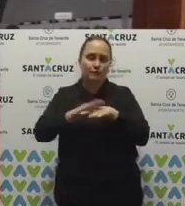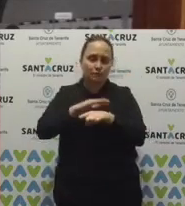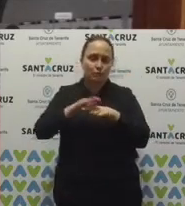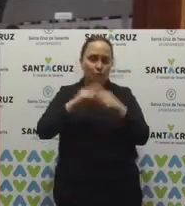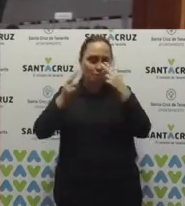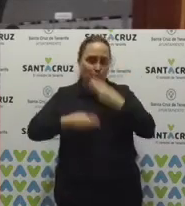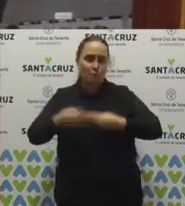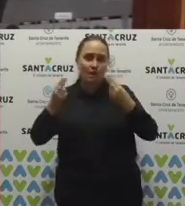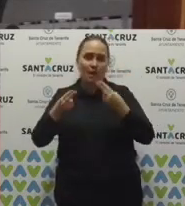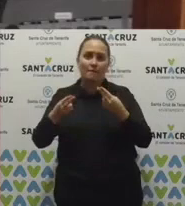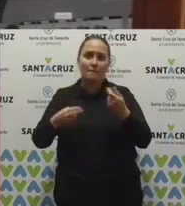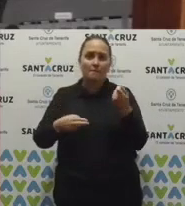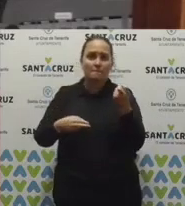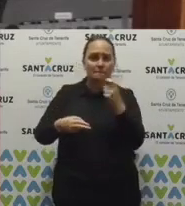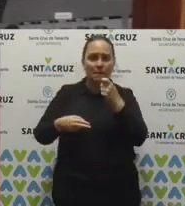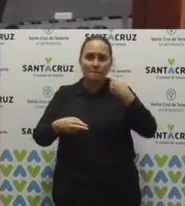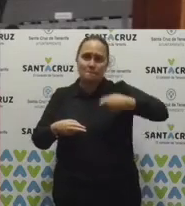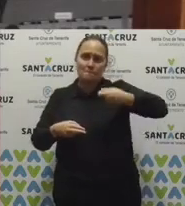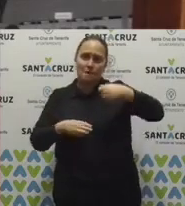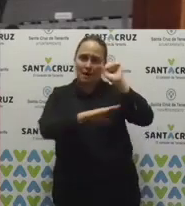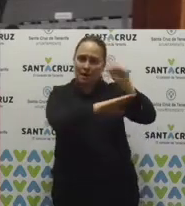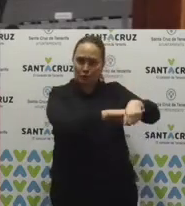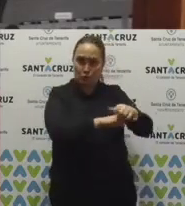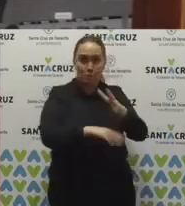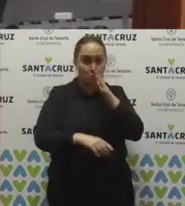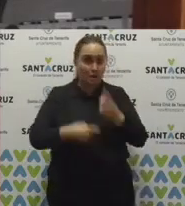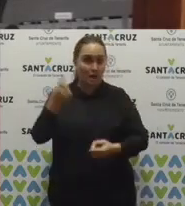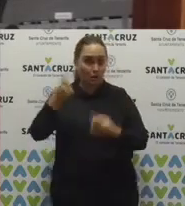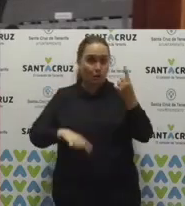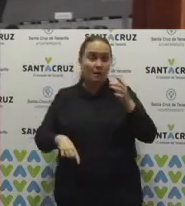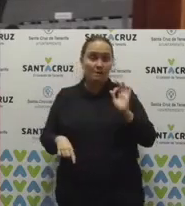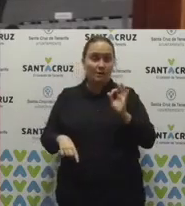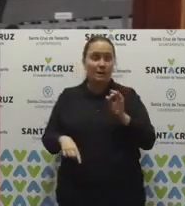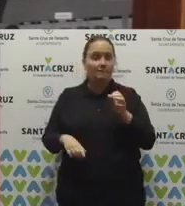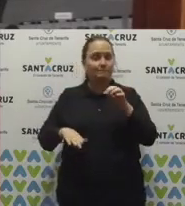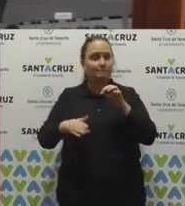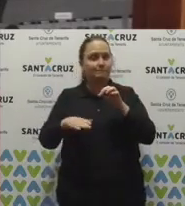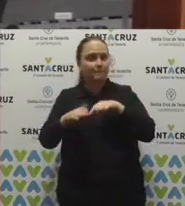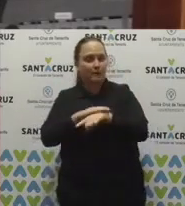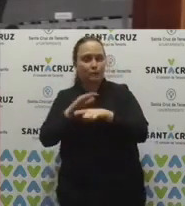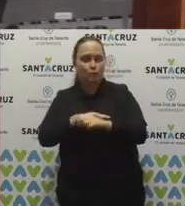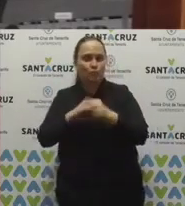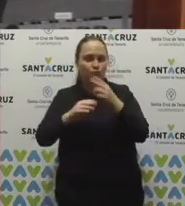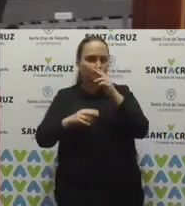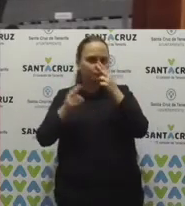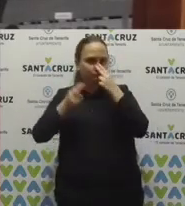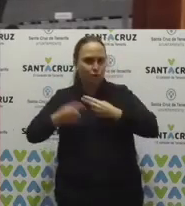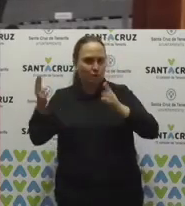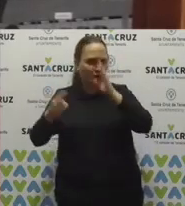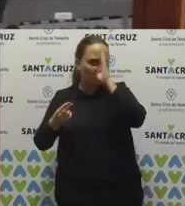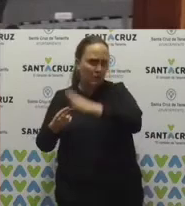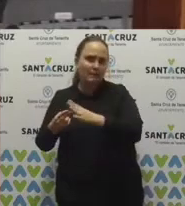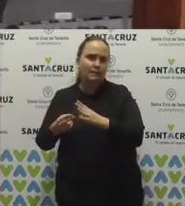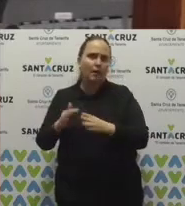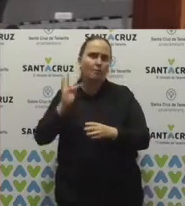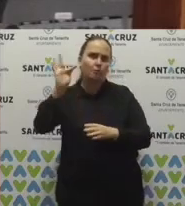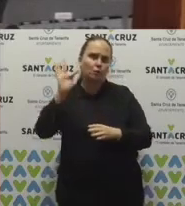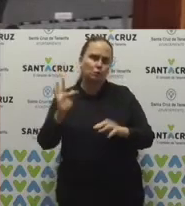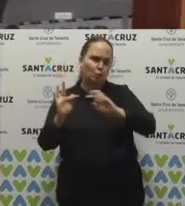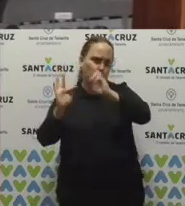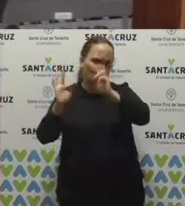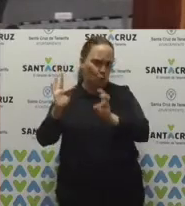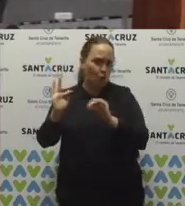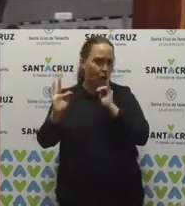gestión pública si aporta valor por encima del que puede suponer la gestión indirecta si no no estoy diciendo que este sea el único